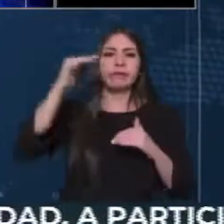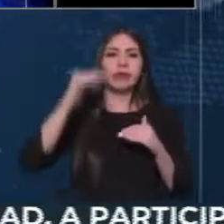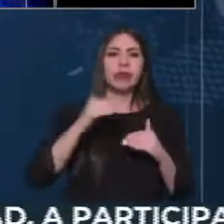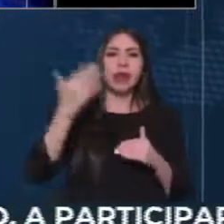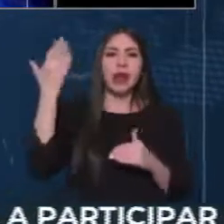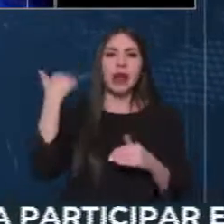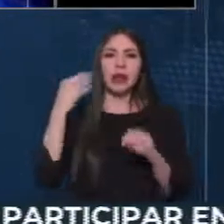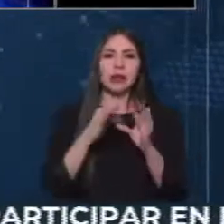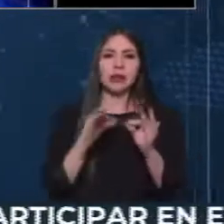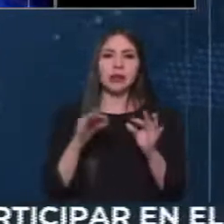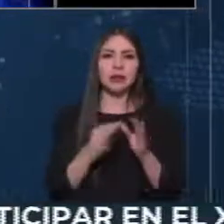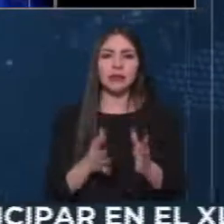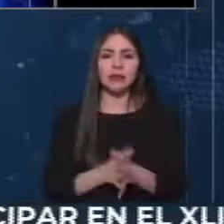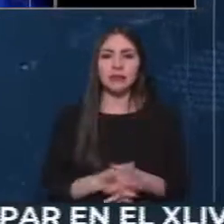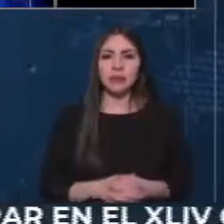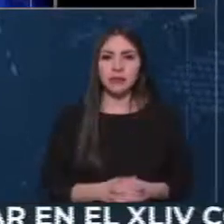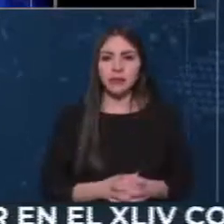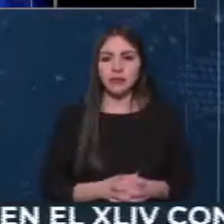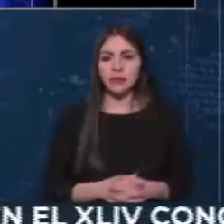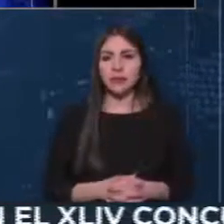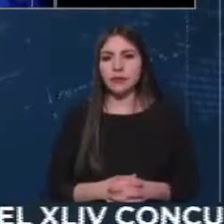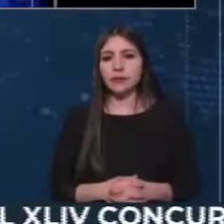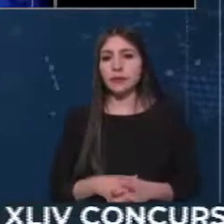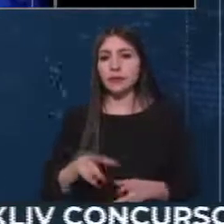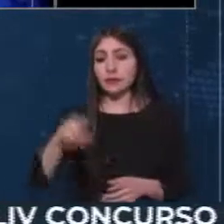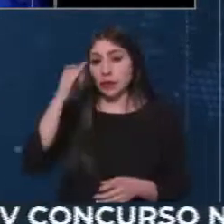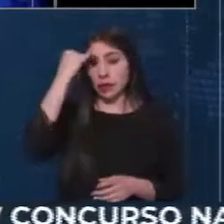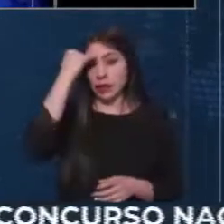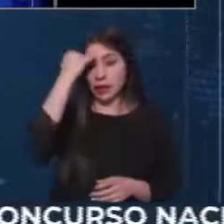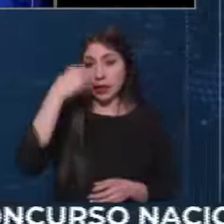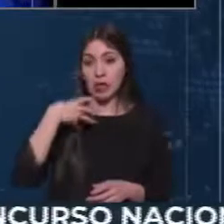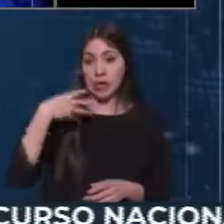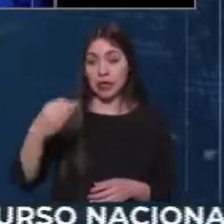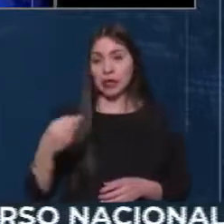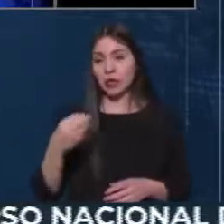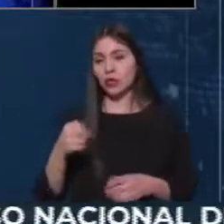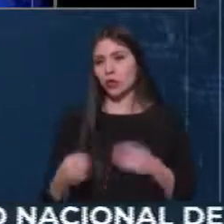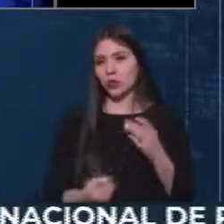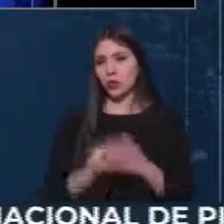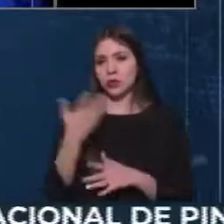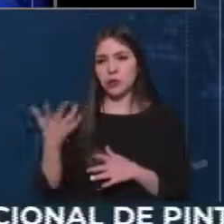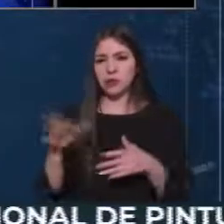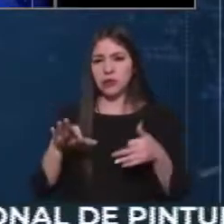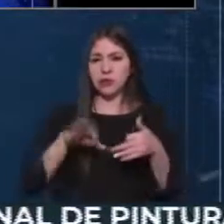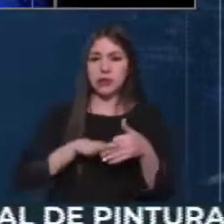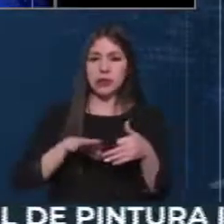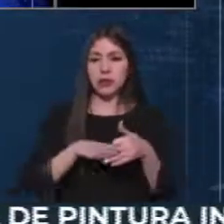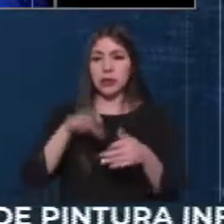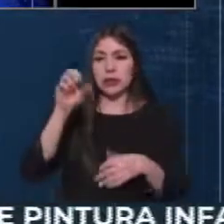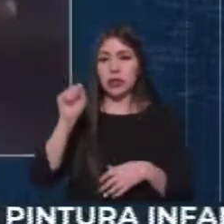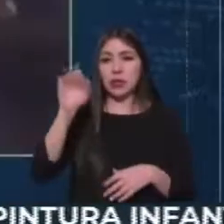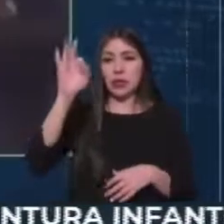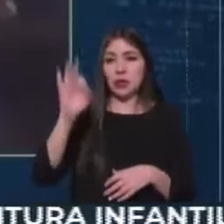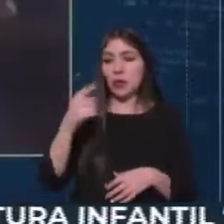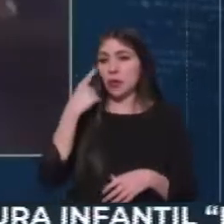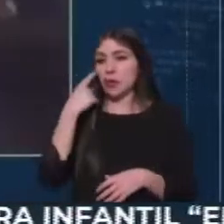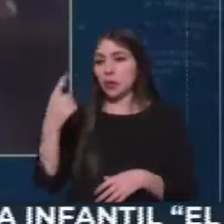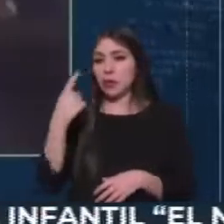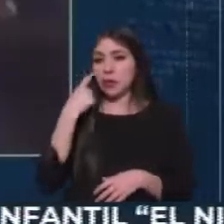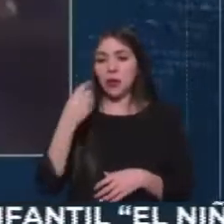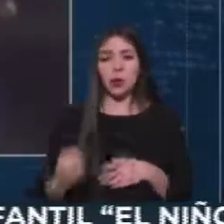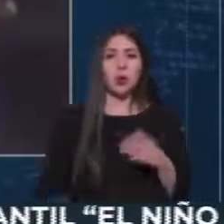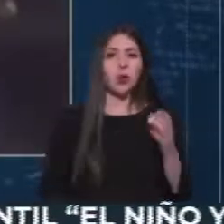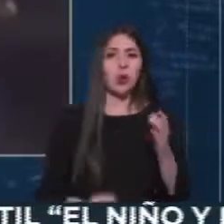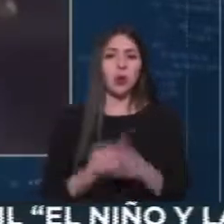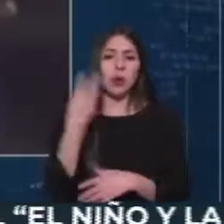habían hablado? En el caso de la India sí hay una nueva cepa, o sea, alrededor del 60% de los casos que se han detectado es una nueva